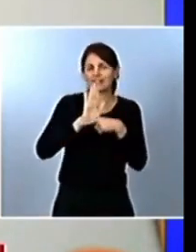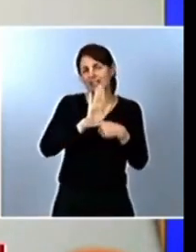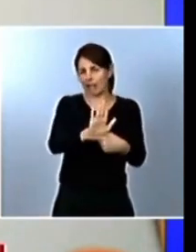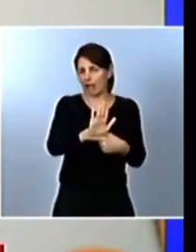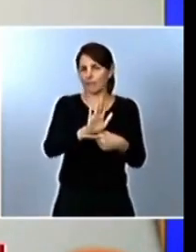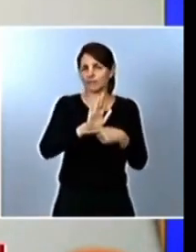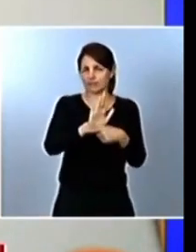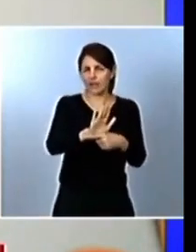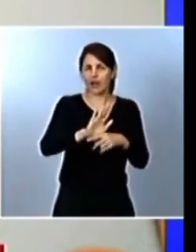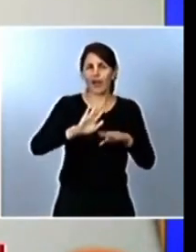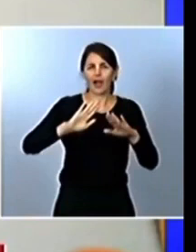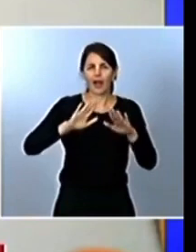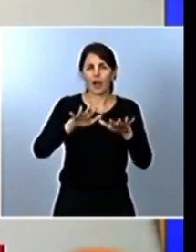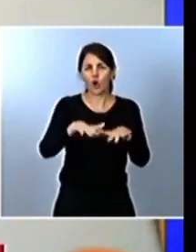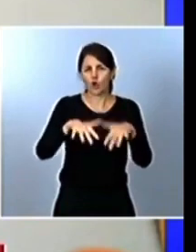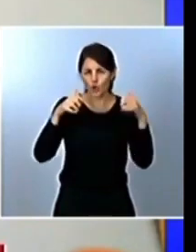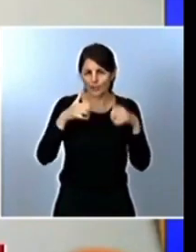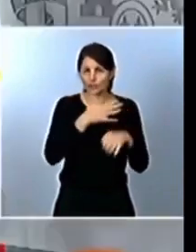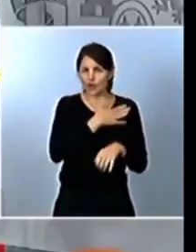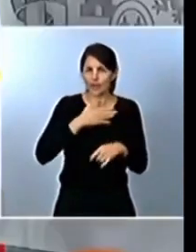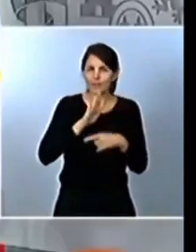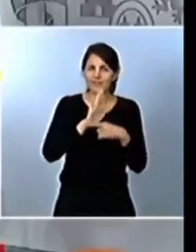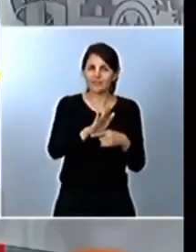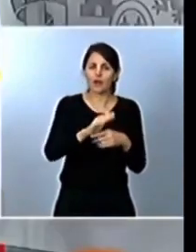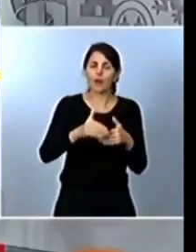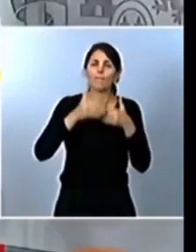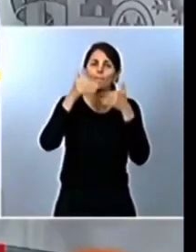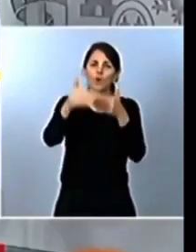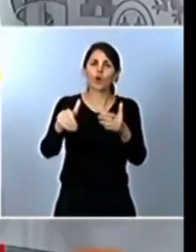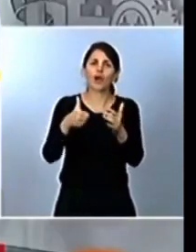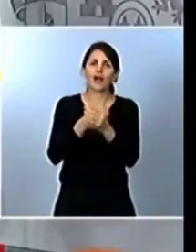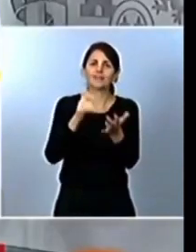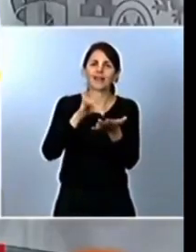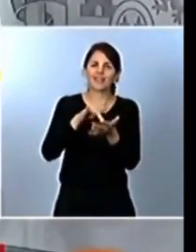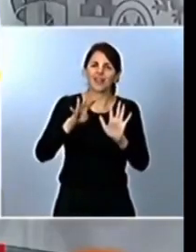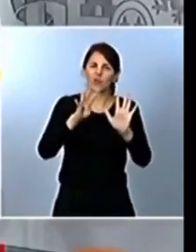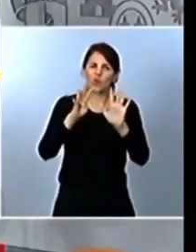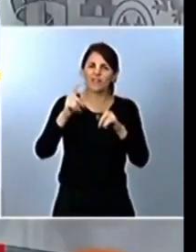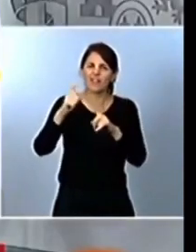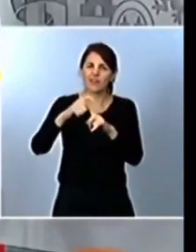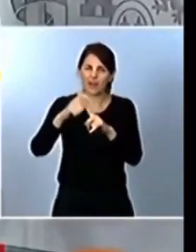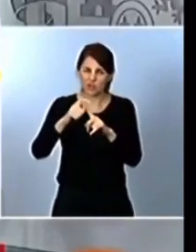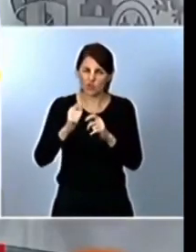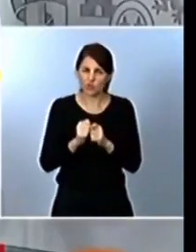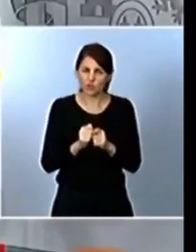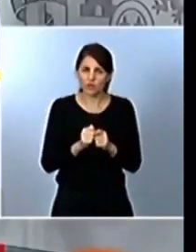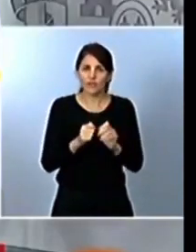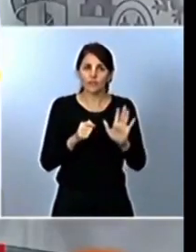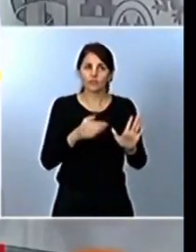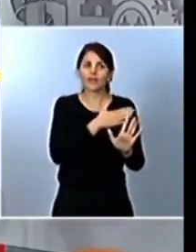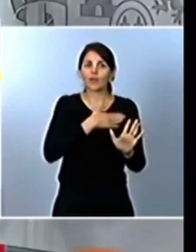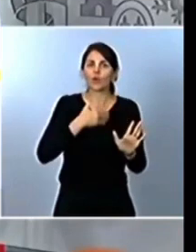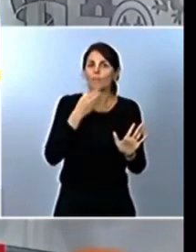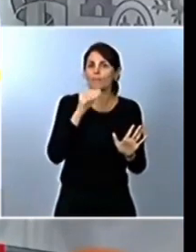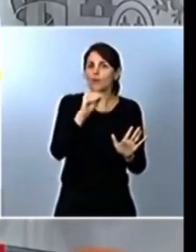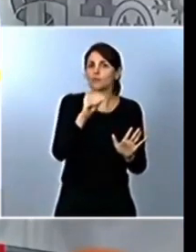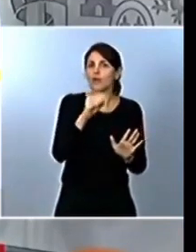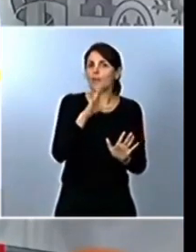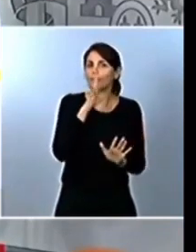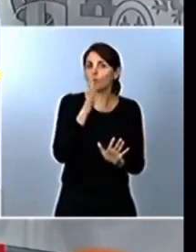quería preguntar, a raíz de esta intención, si es así, ¿por qué esta prisa? Y también si de alguna manera lo que pretende con ello es